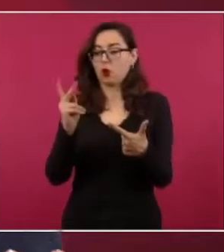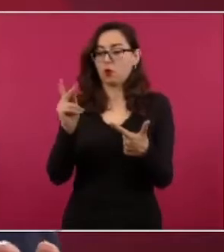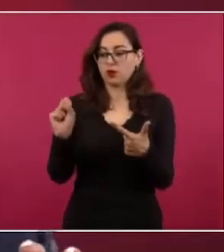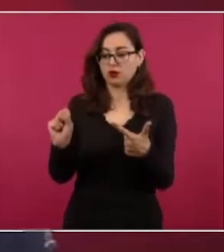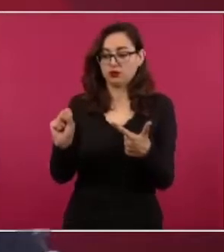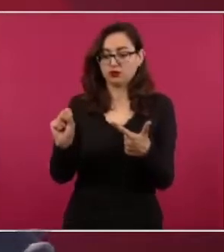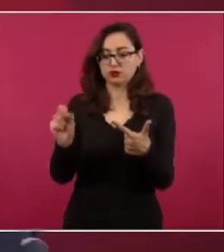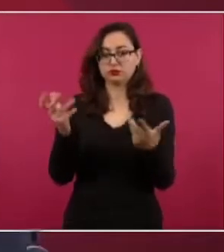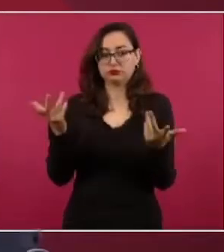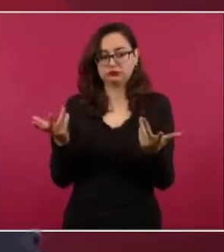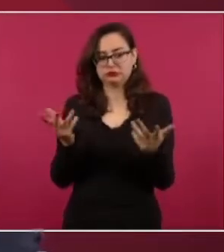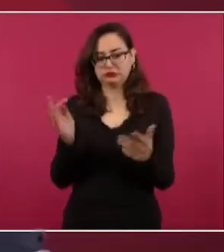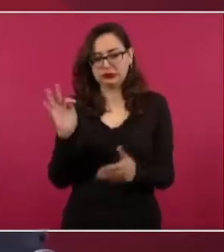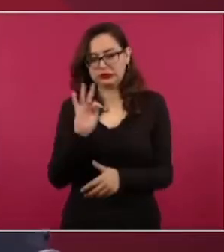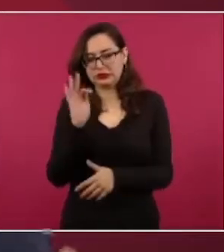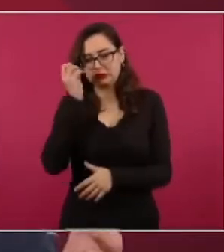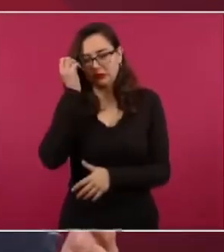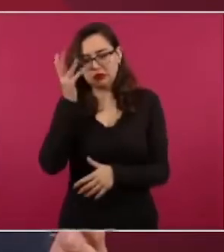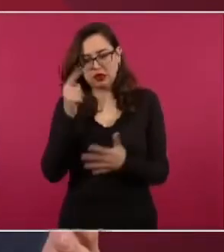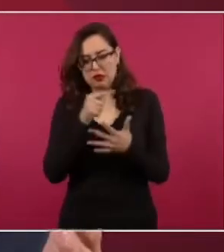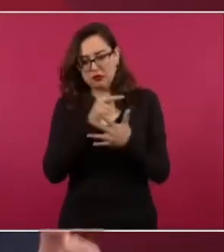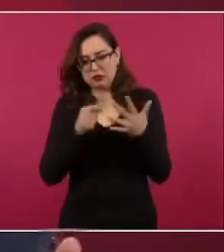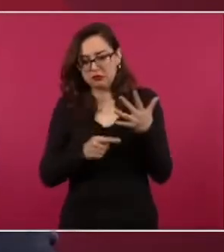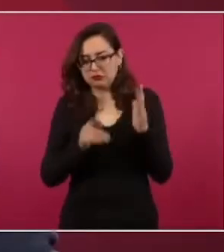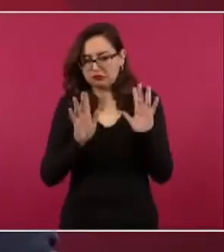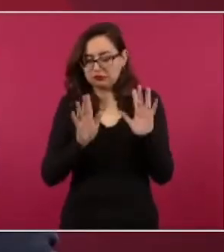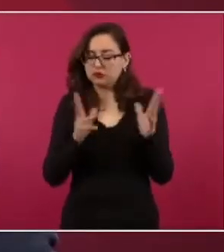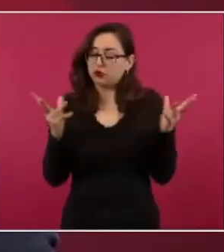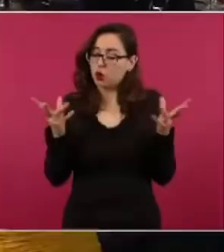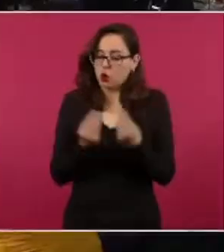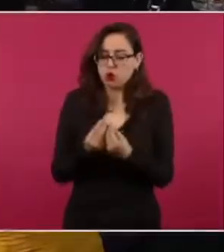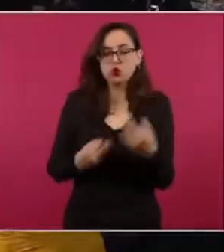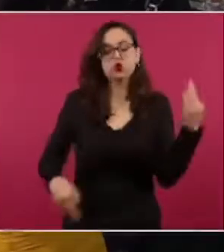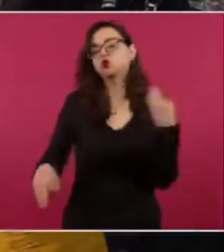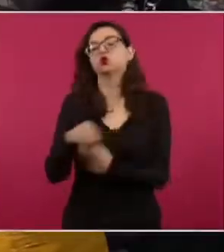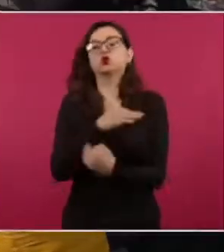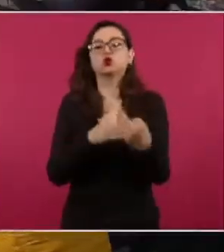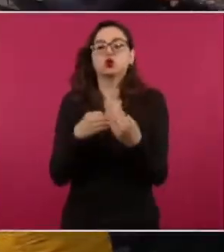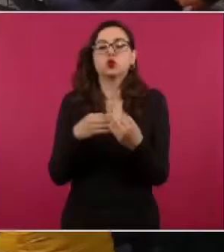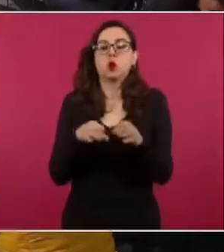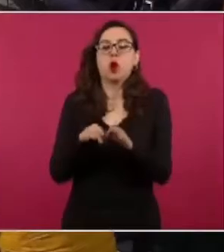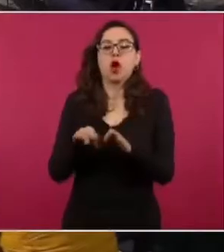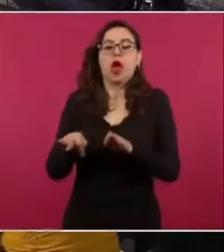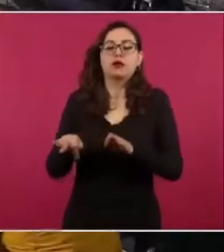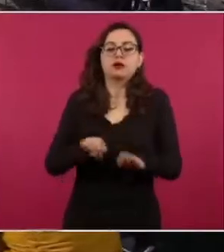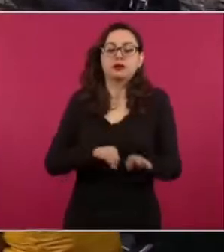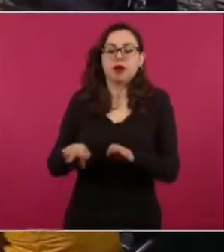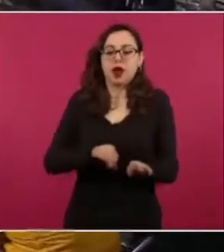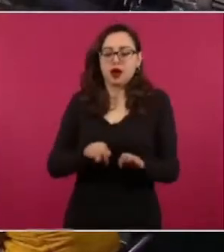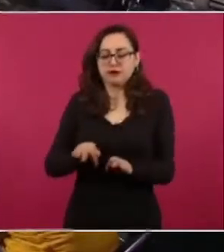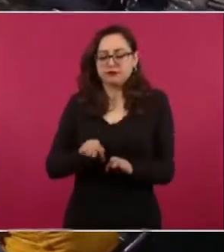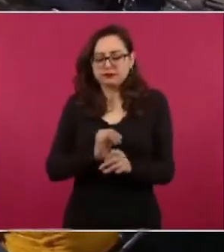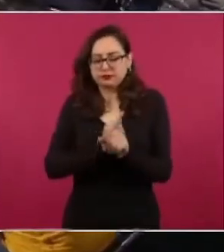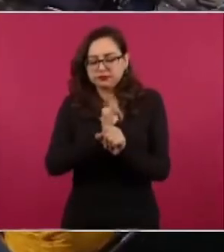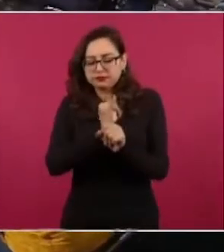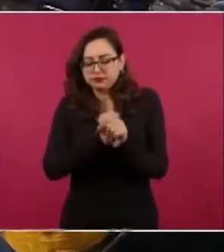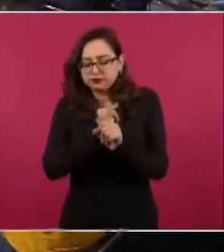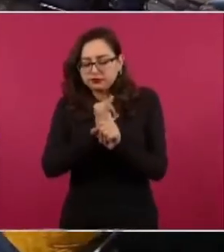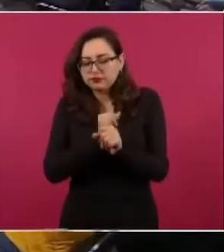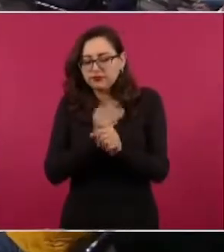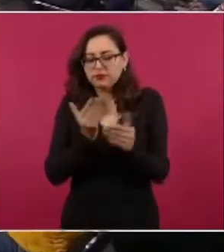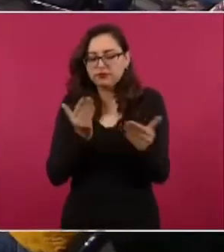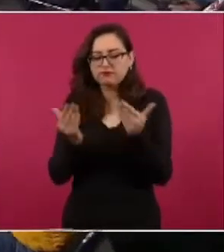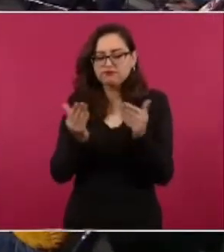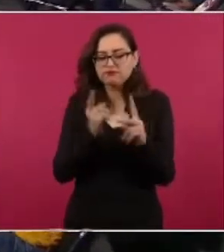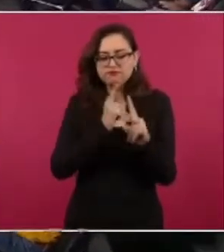espero no estar olvidando a alguien. El propósito de este análisis fue evaluar cuál podía